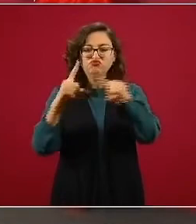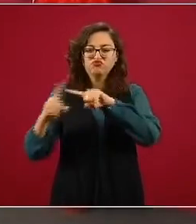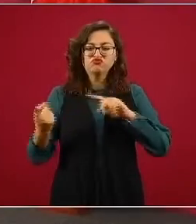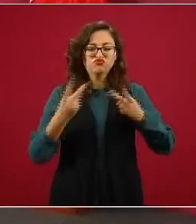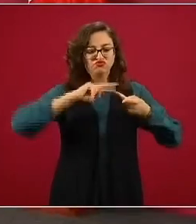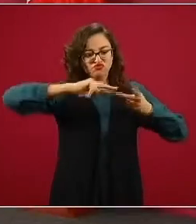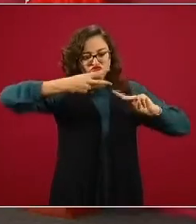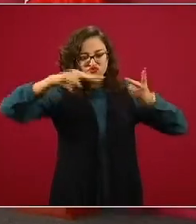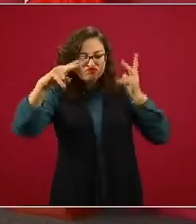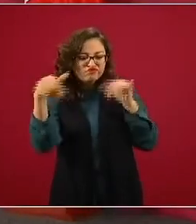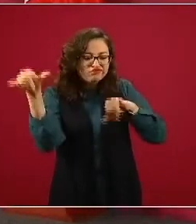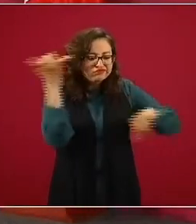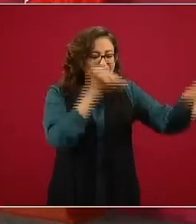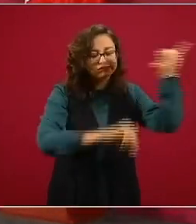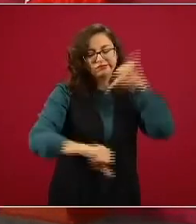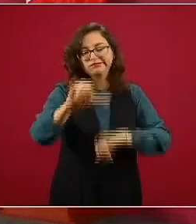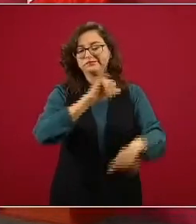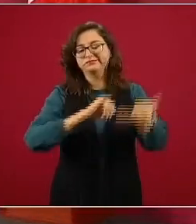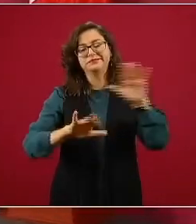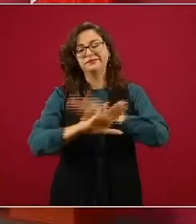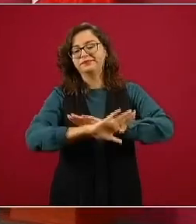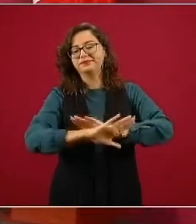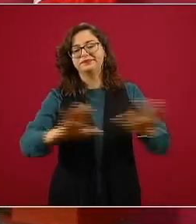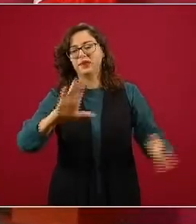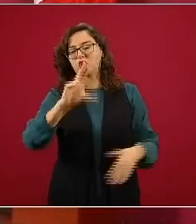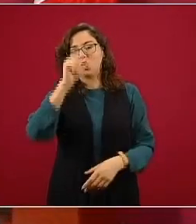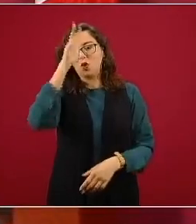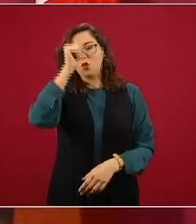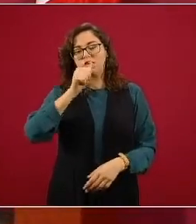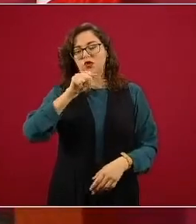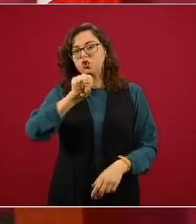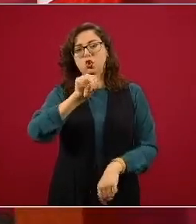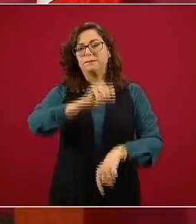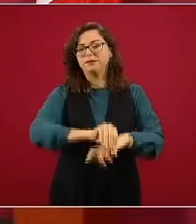hay, vamos a decir, un consenso.